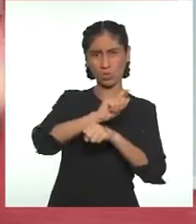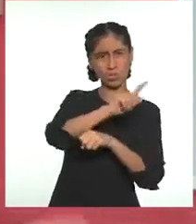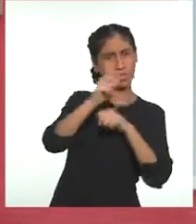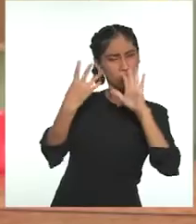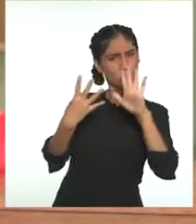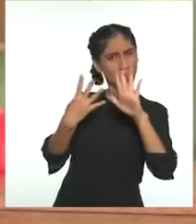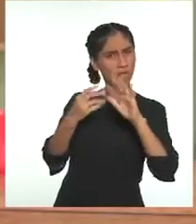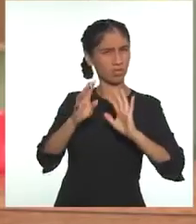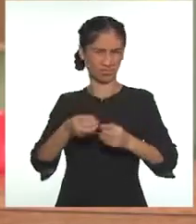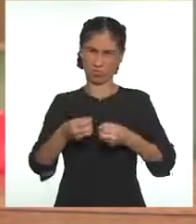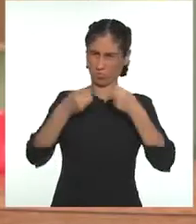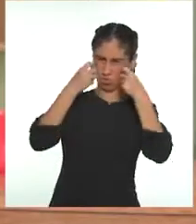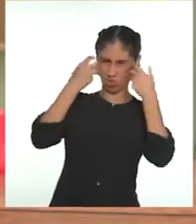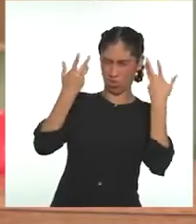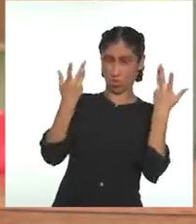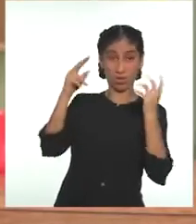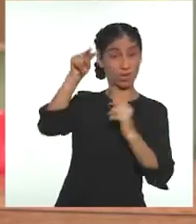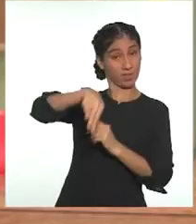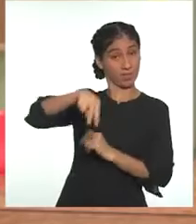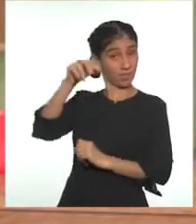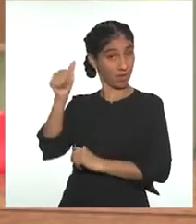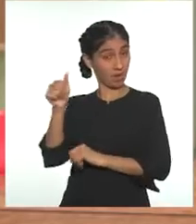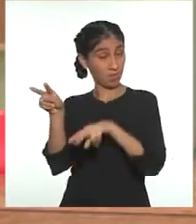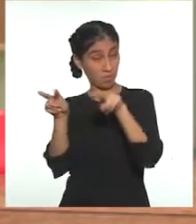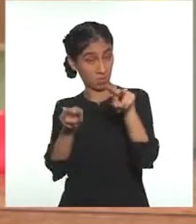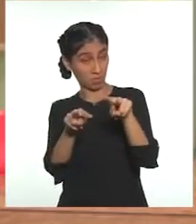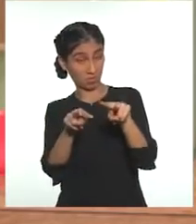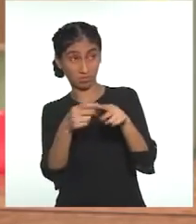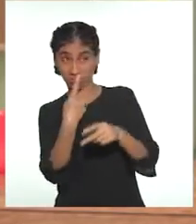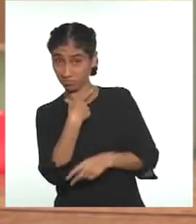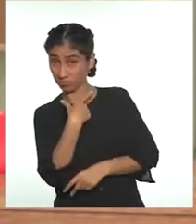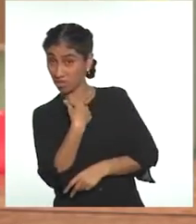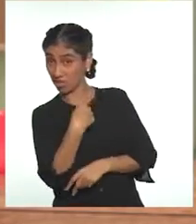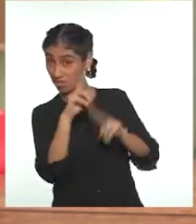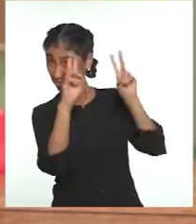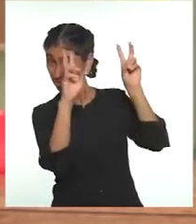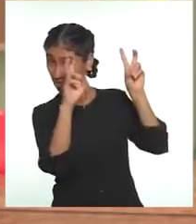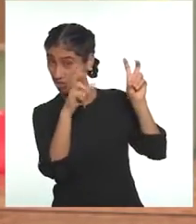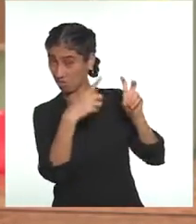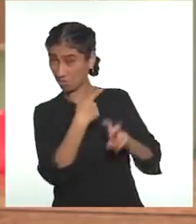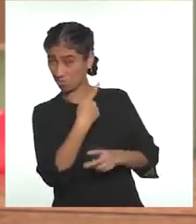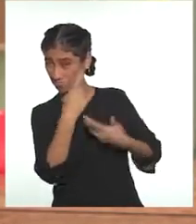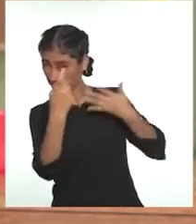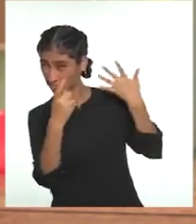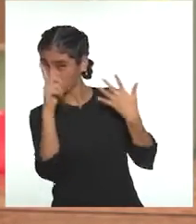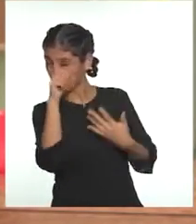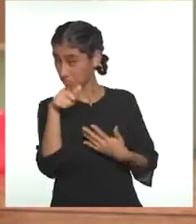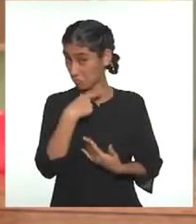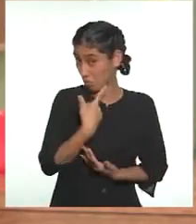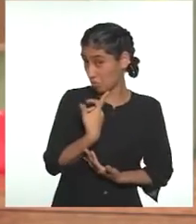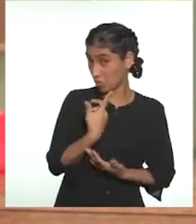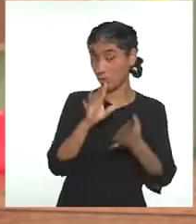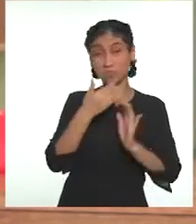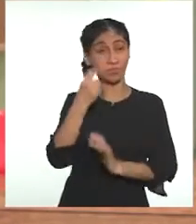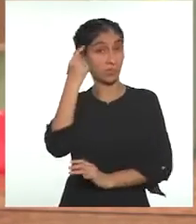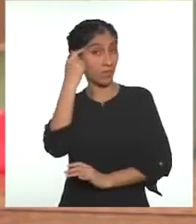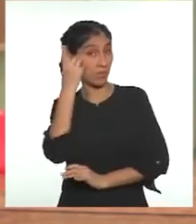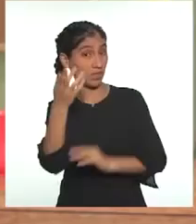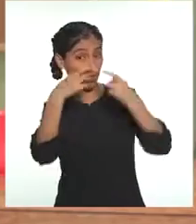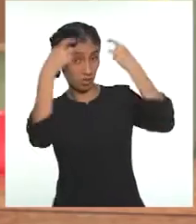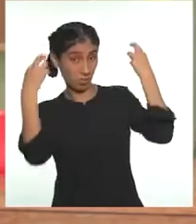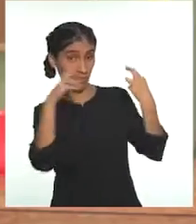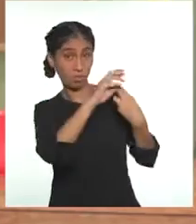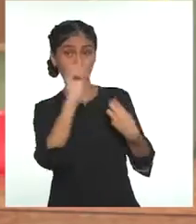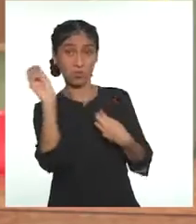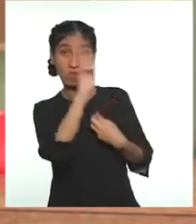cosa, mariposa. Wow. NA, noto que te gusta la complejidad del tema. Mira, ¿qué tal si la promo 2021 nos ayuda a